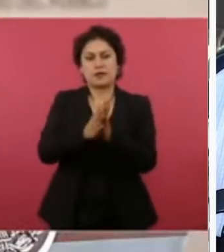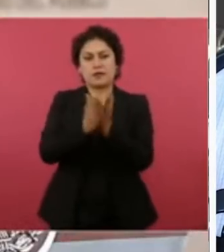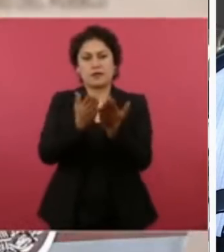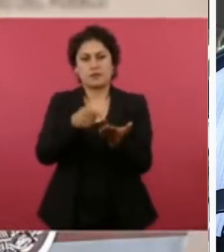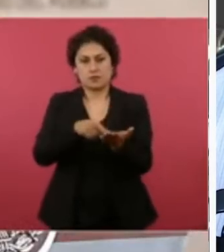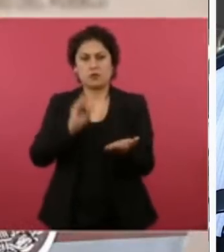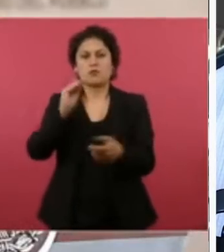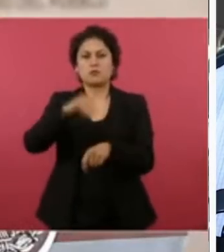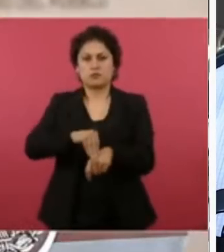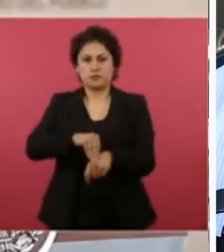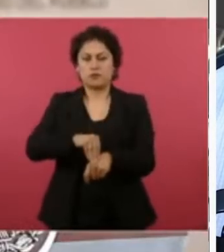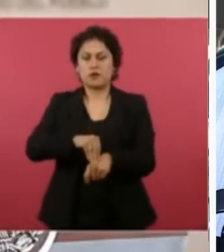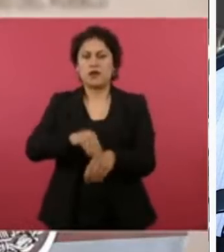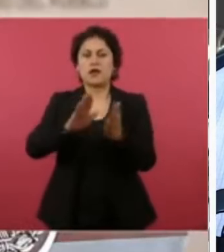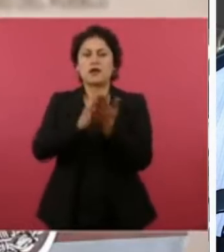A la mitad del camino.